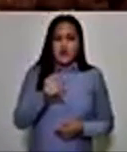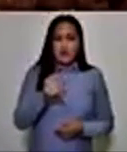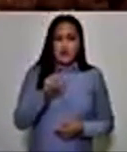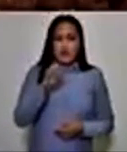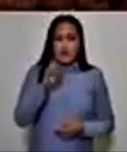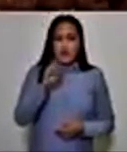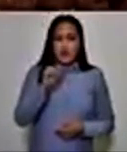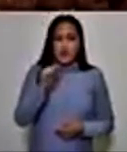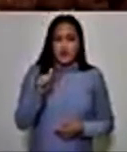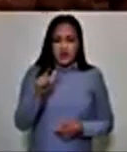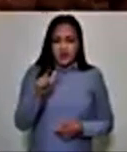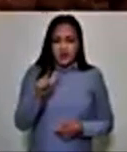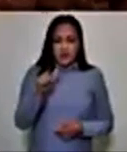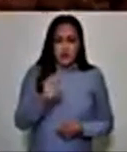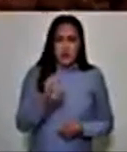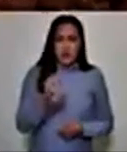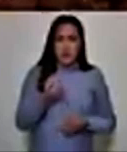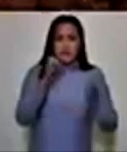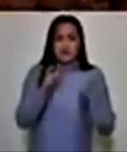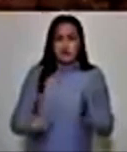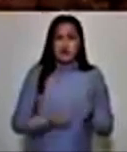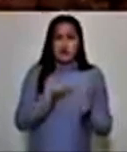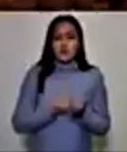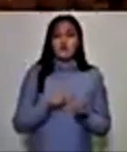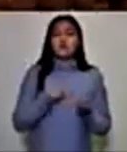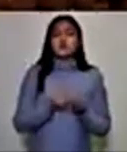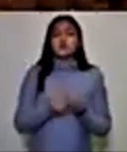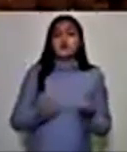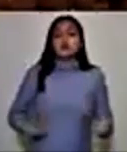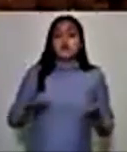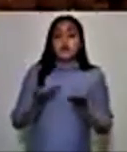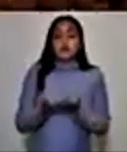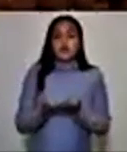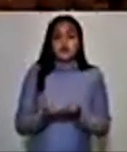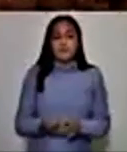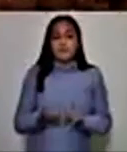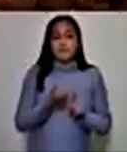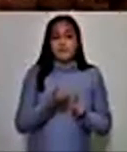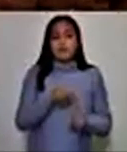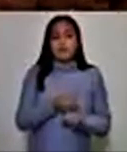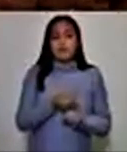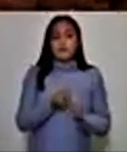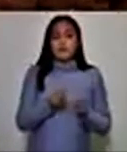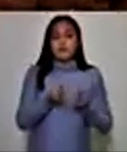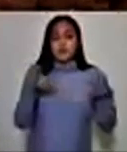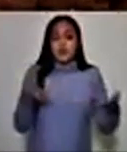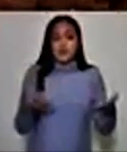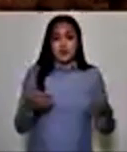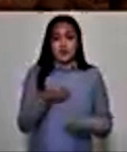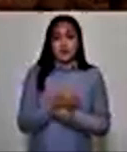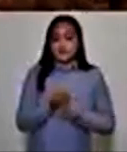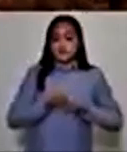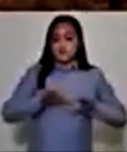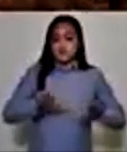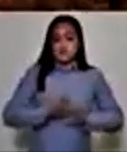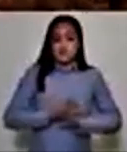Olimpia Coral estuvo en un lugar donde se presentó el primer número de un periódico que va a circular o ya